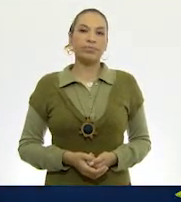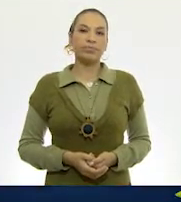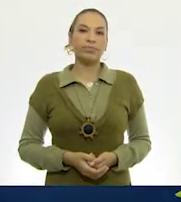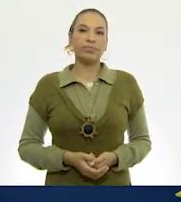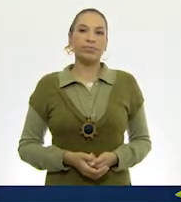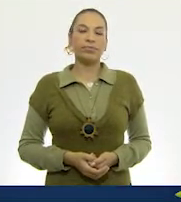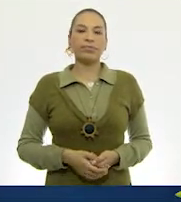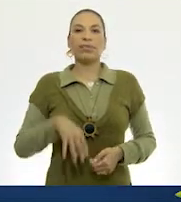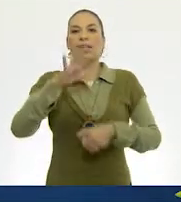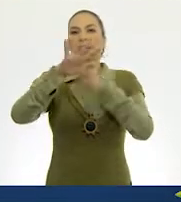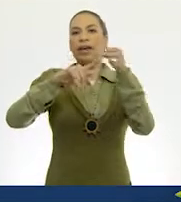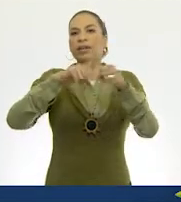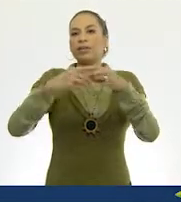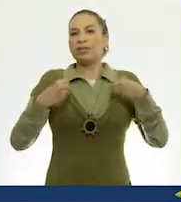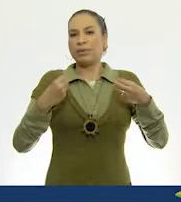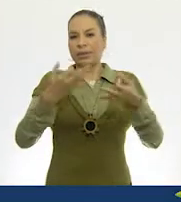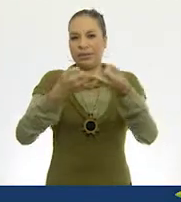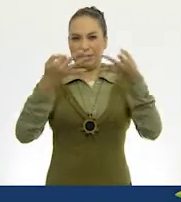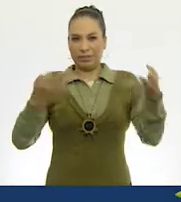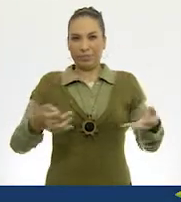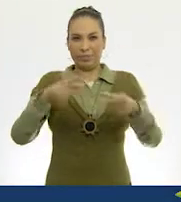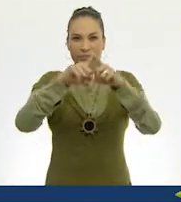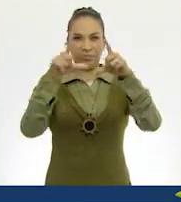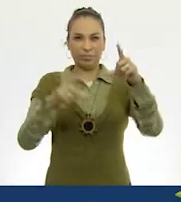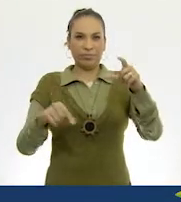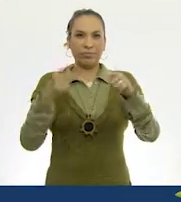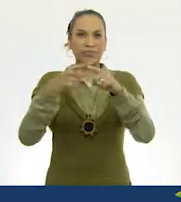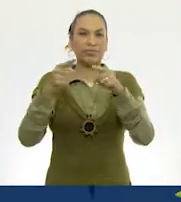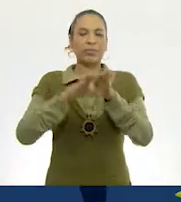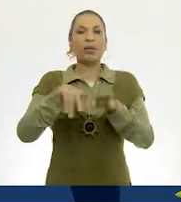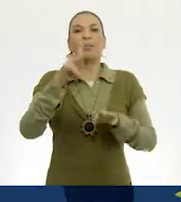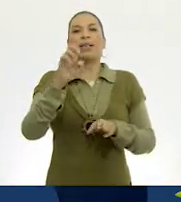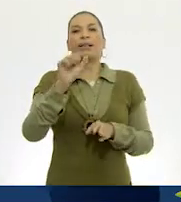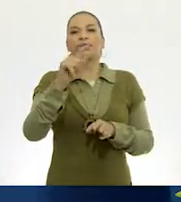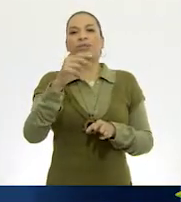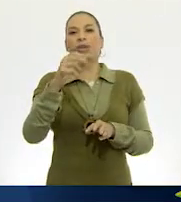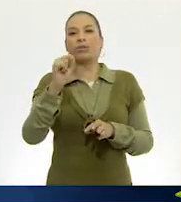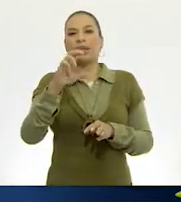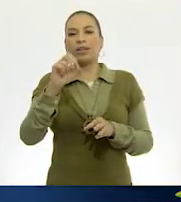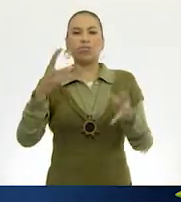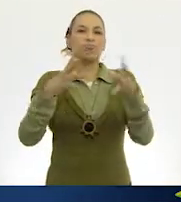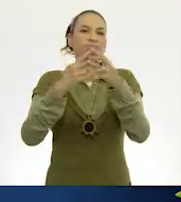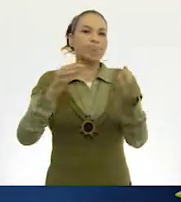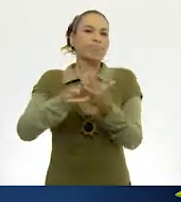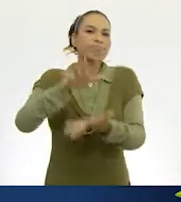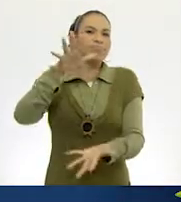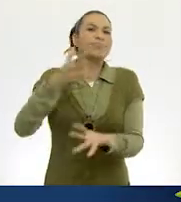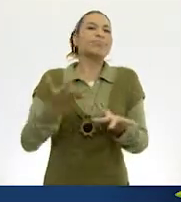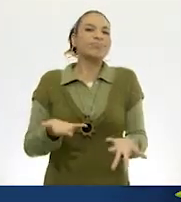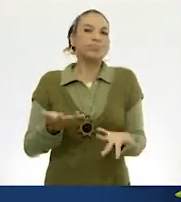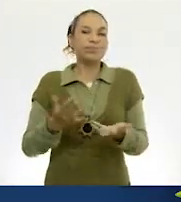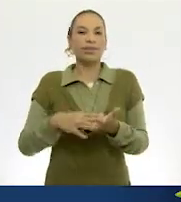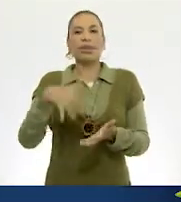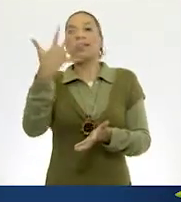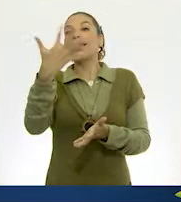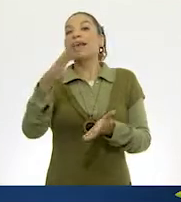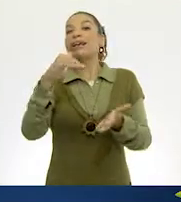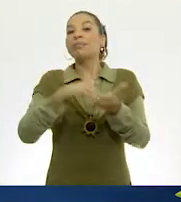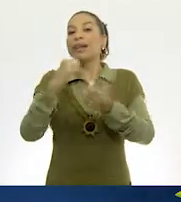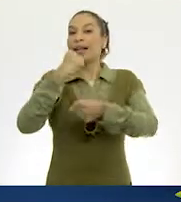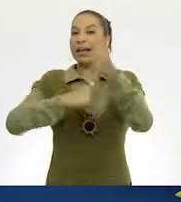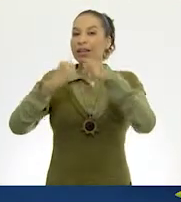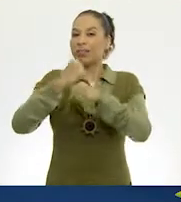La megafauna que habitó el territorio mexicano durante el Pleistoceno se extinguió en su mayoría hace 10.000